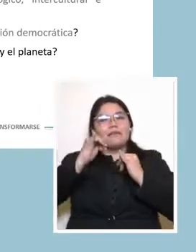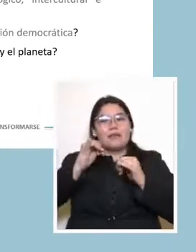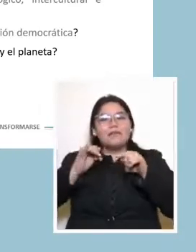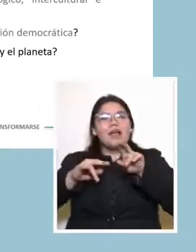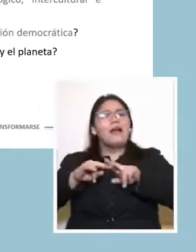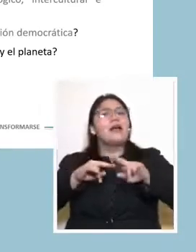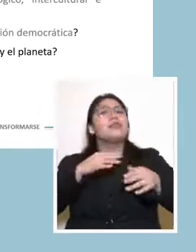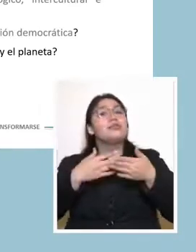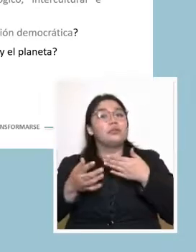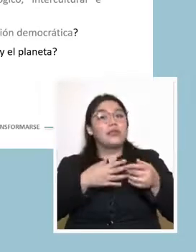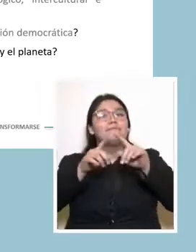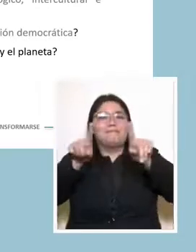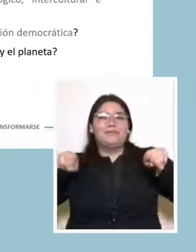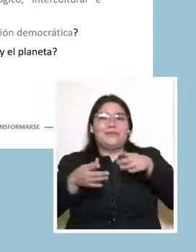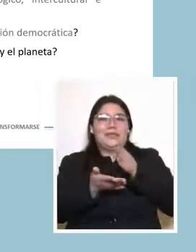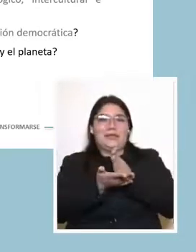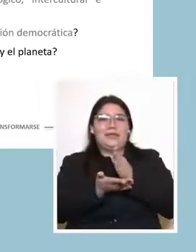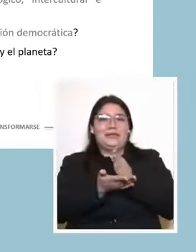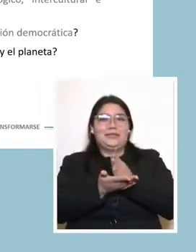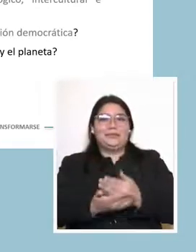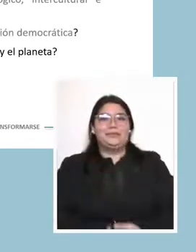clase.